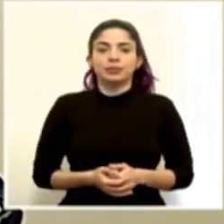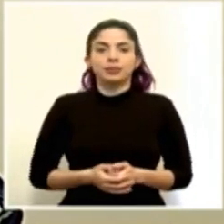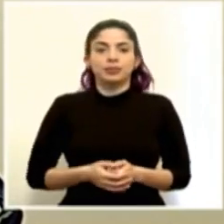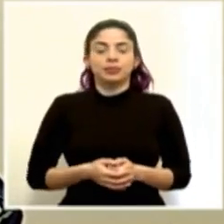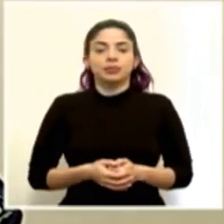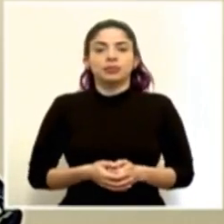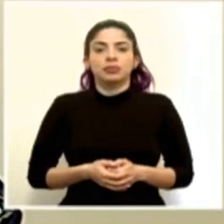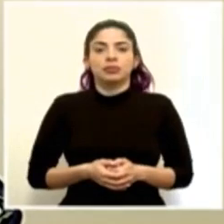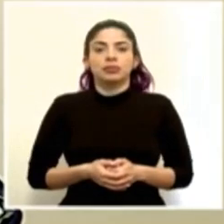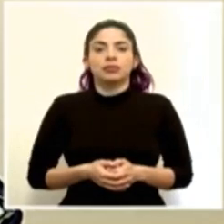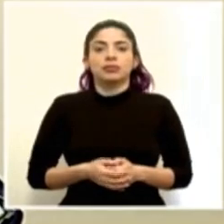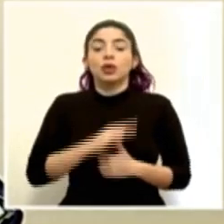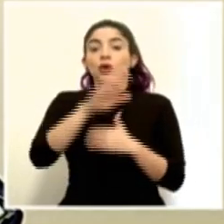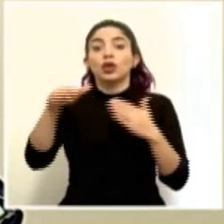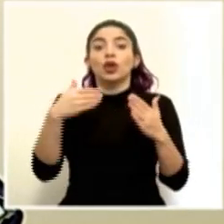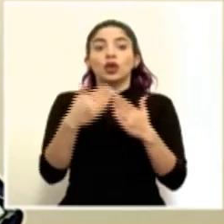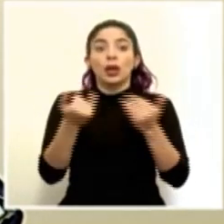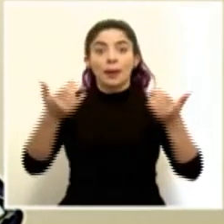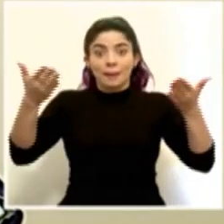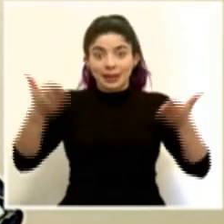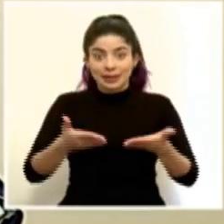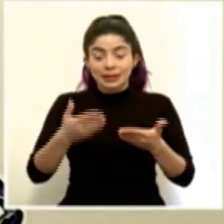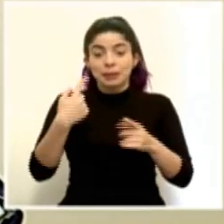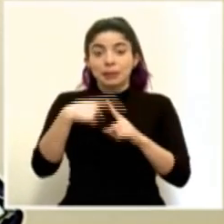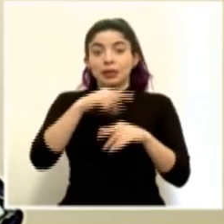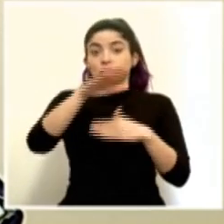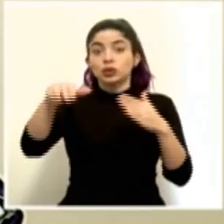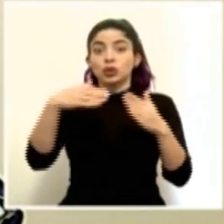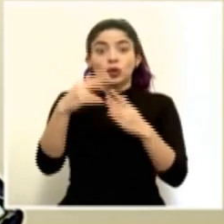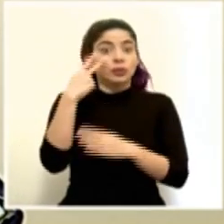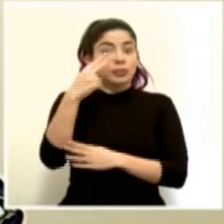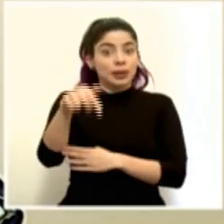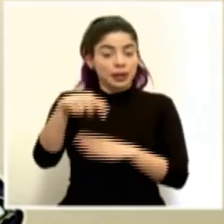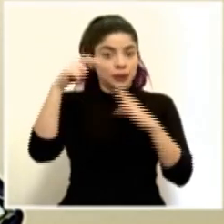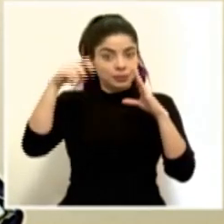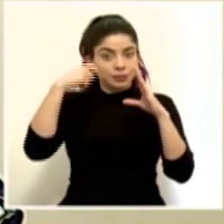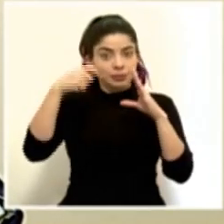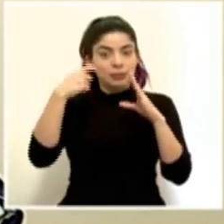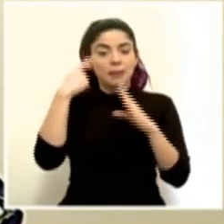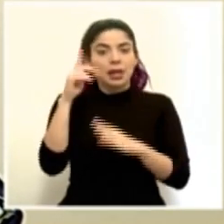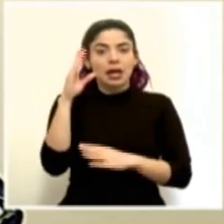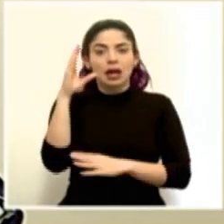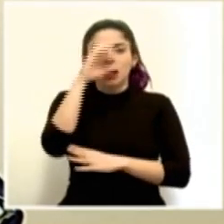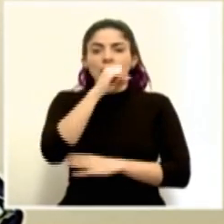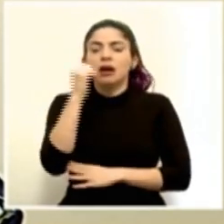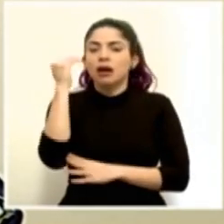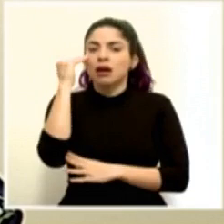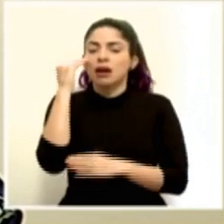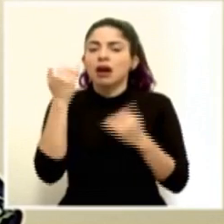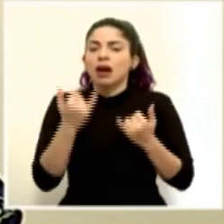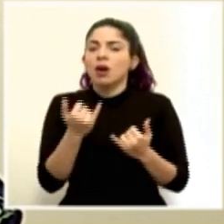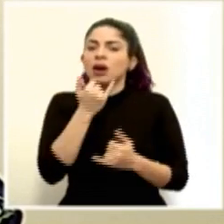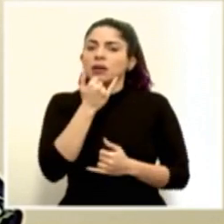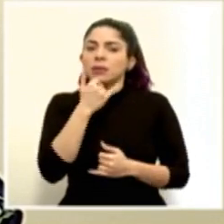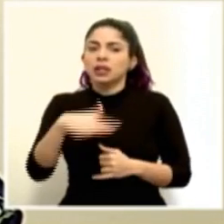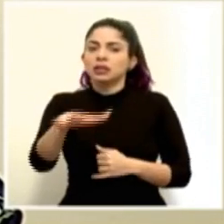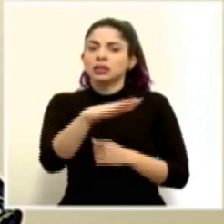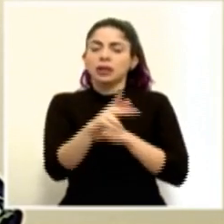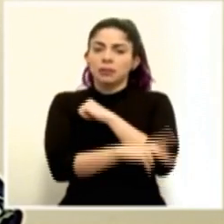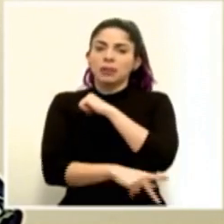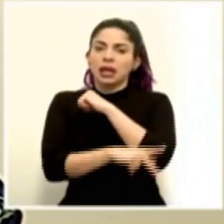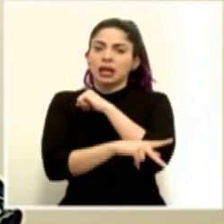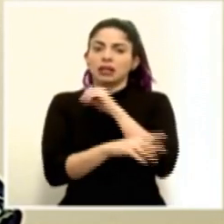Social, todos los que están presentes y siguiendo la transmisión para darse cuenta de lo que está pasando en el país